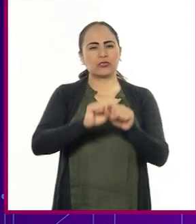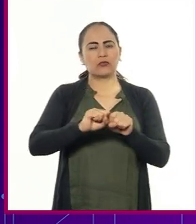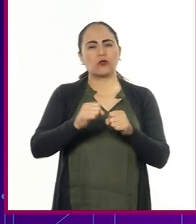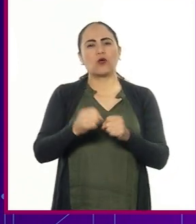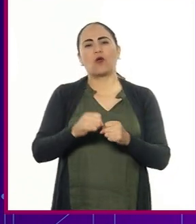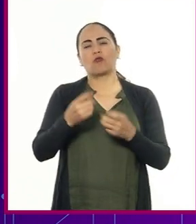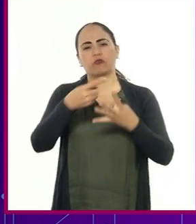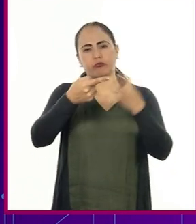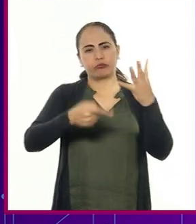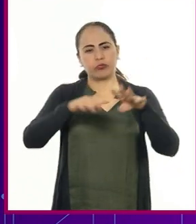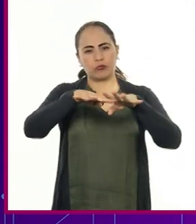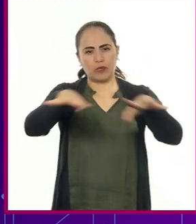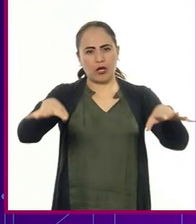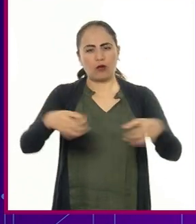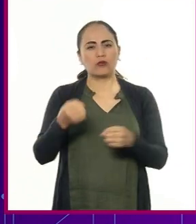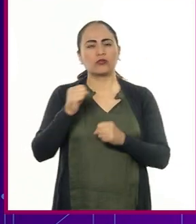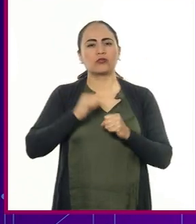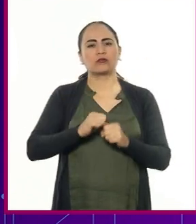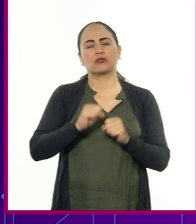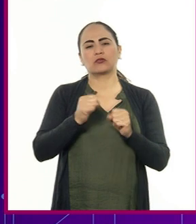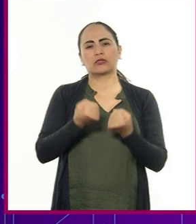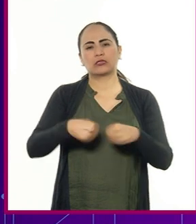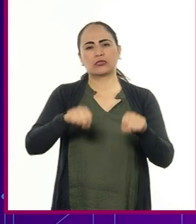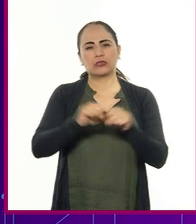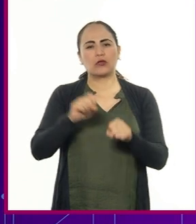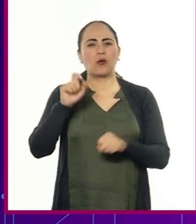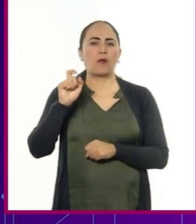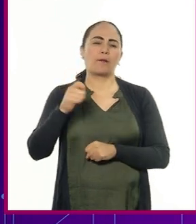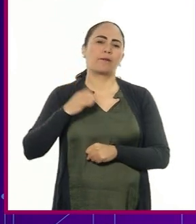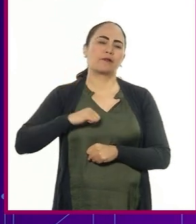Seguro Médico Siglo XXI. El